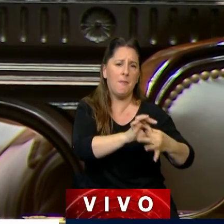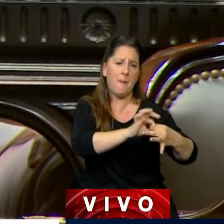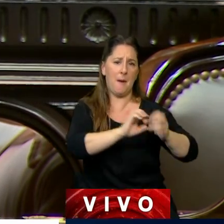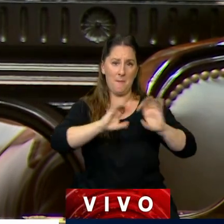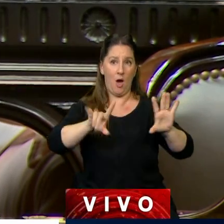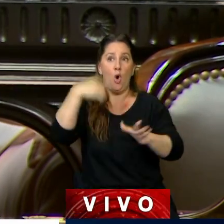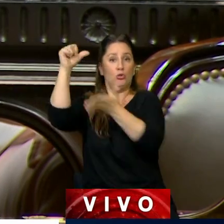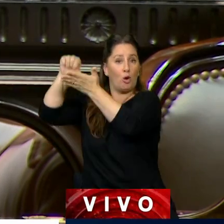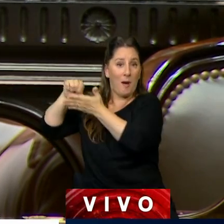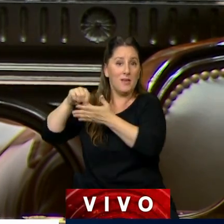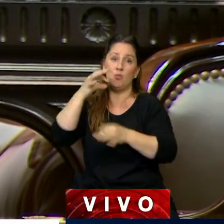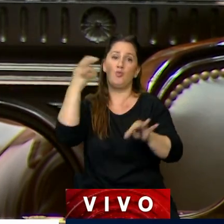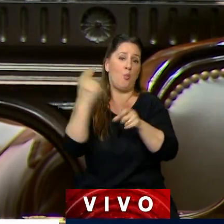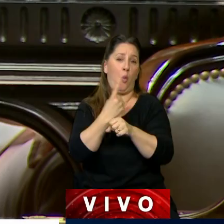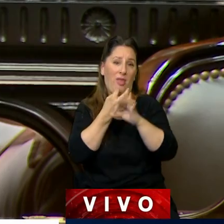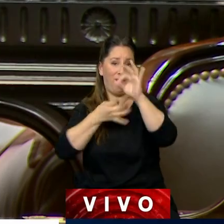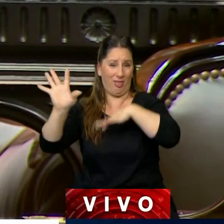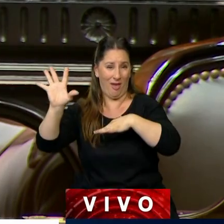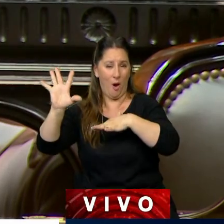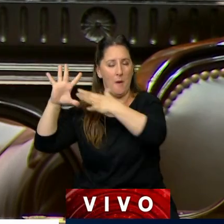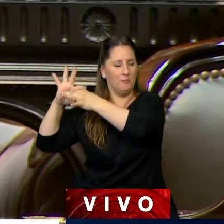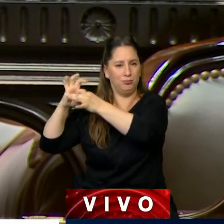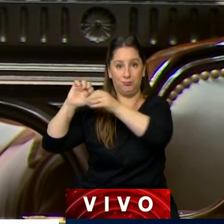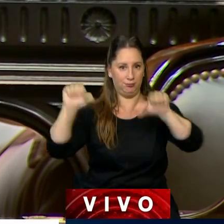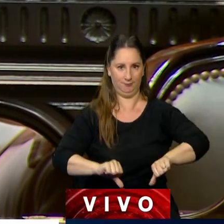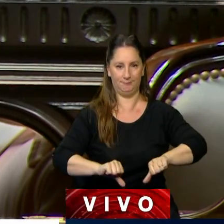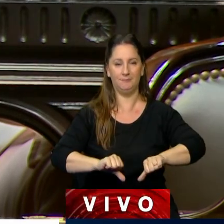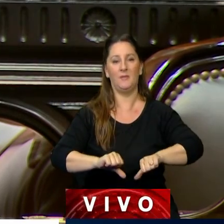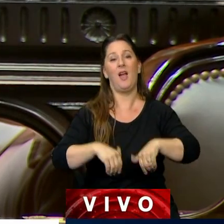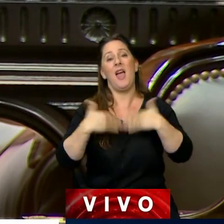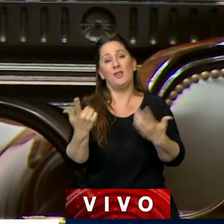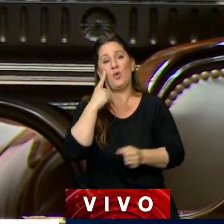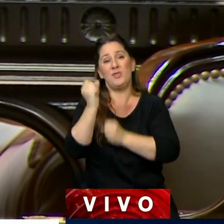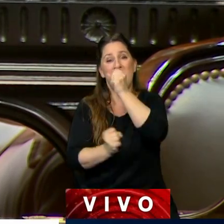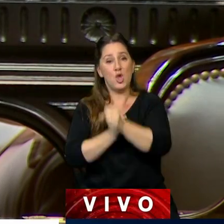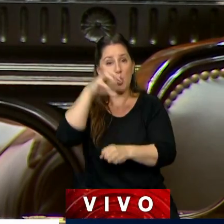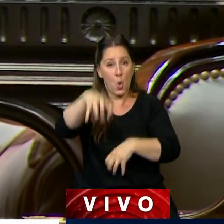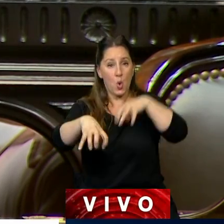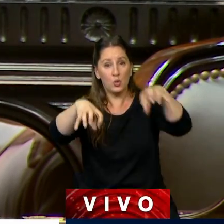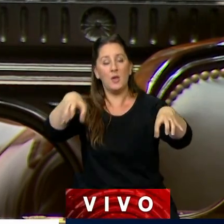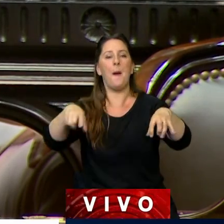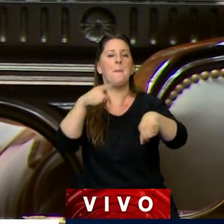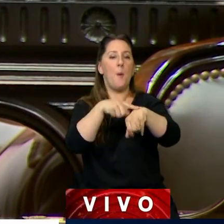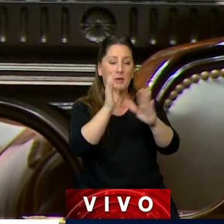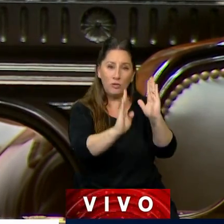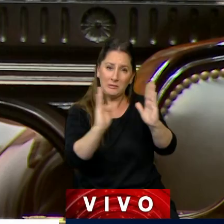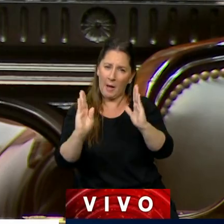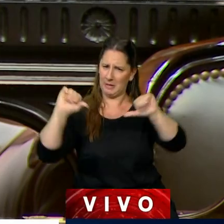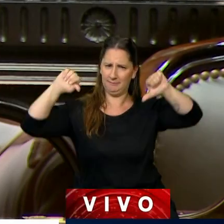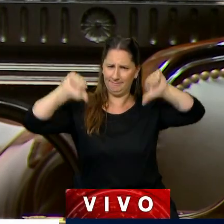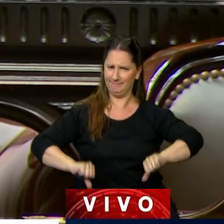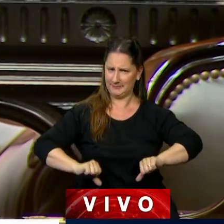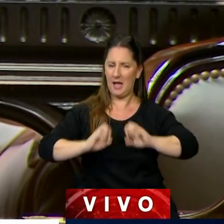extranjero y no puede exportar. Entonces, prácticamente las industrias pasan por un periodo de crisis de